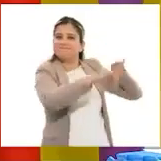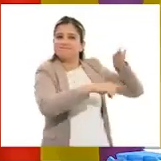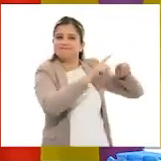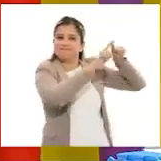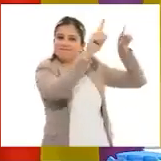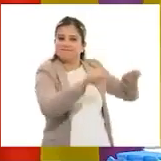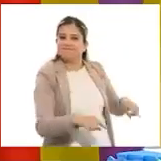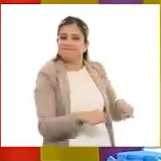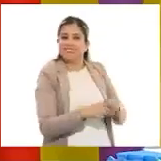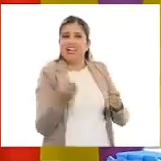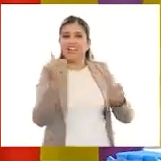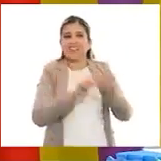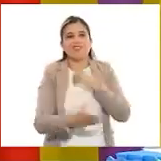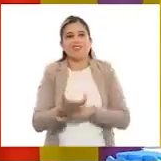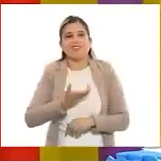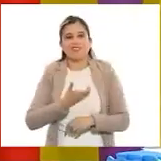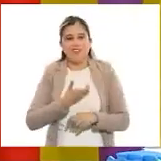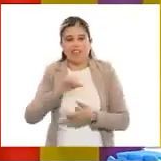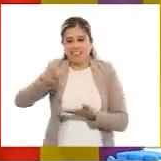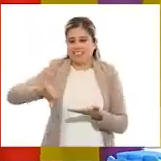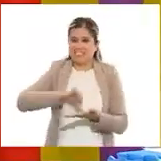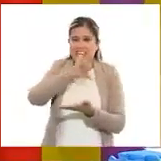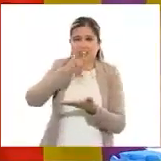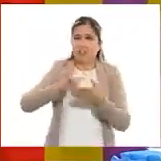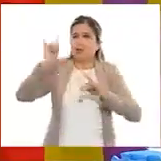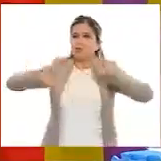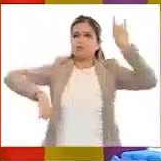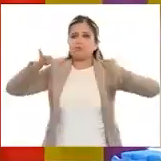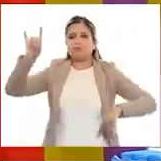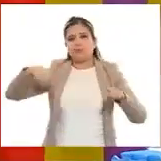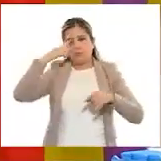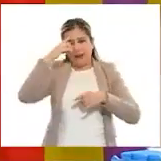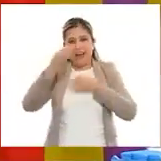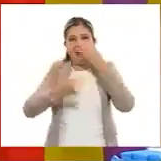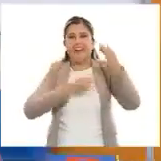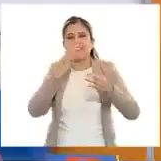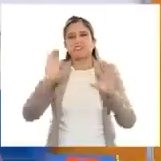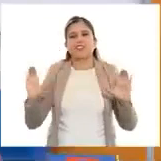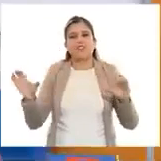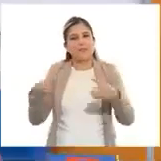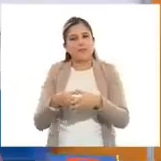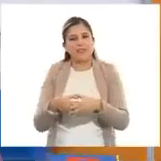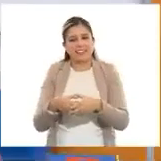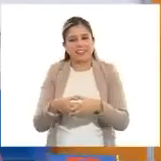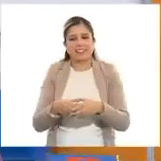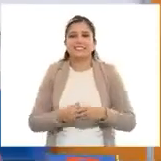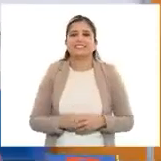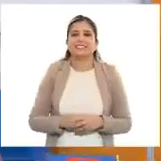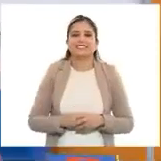plaza con los avisos de la comunidad. ¡Oh!